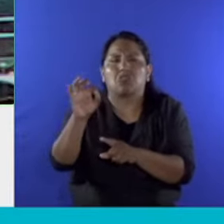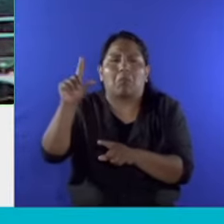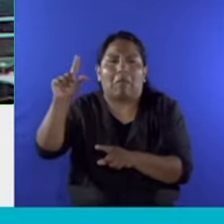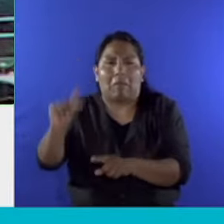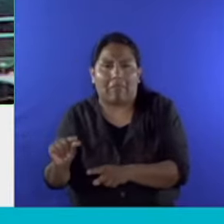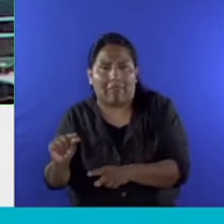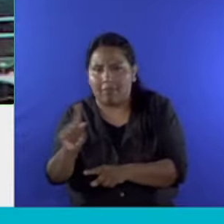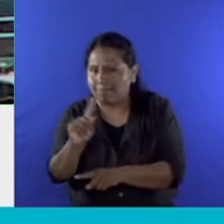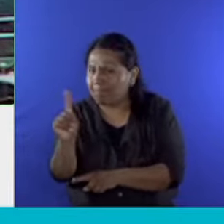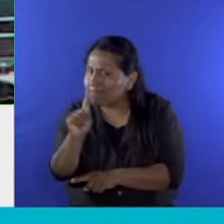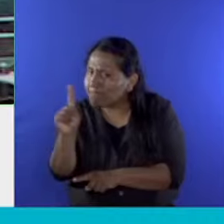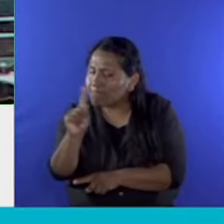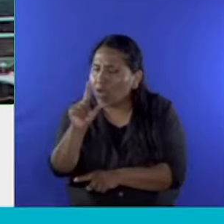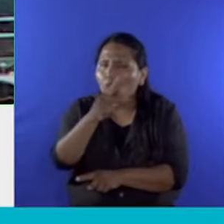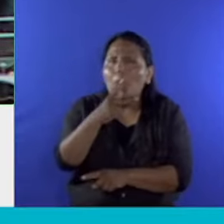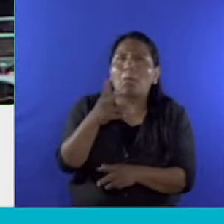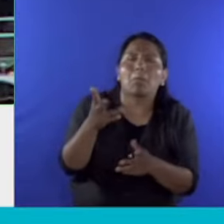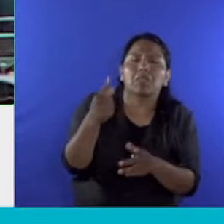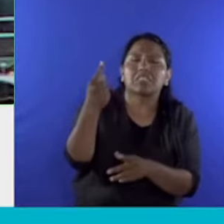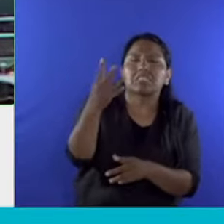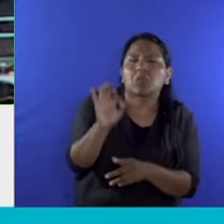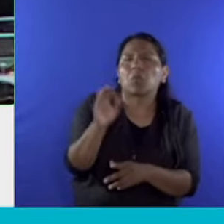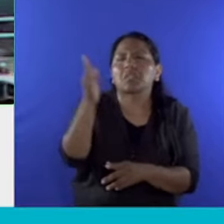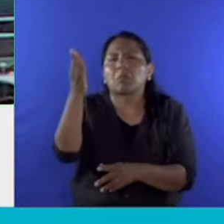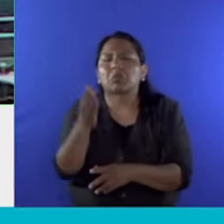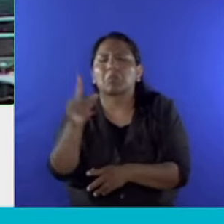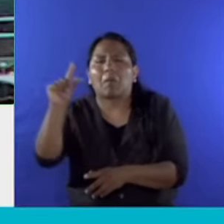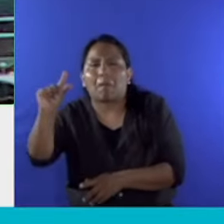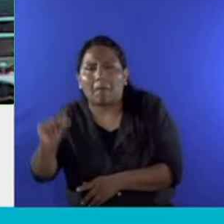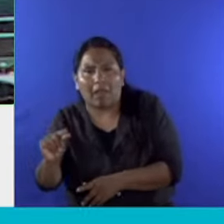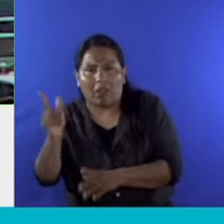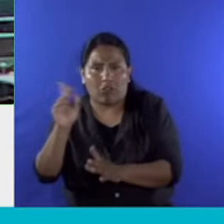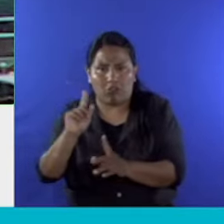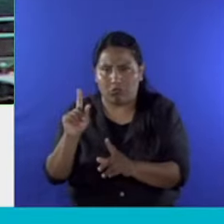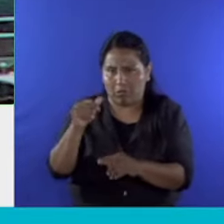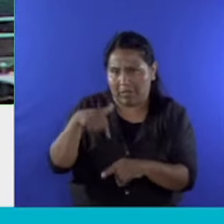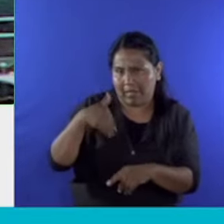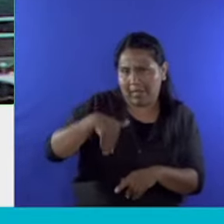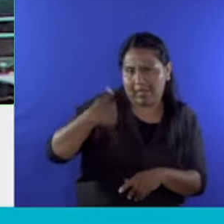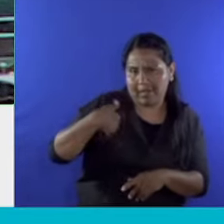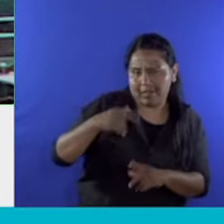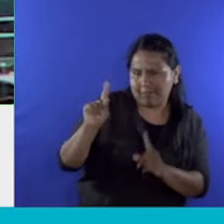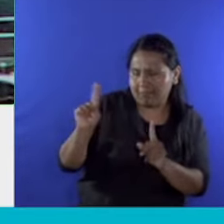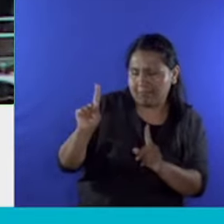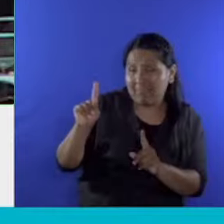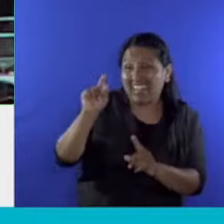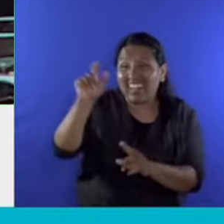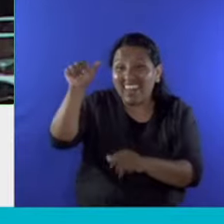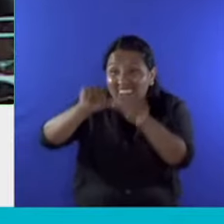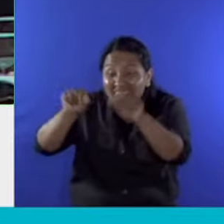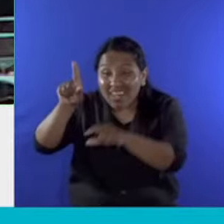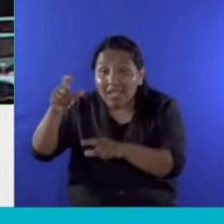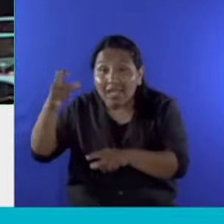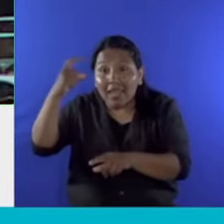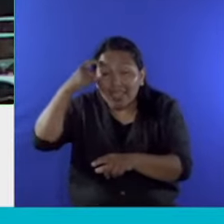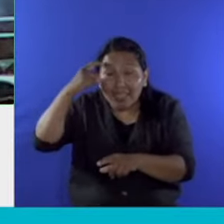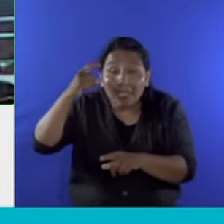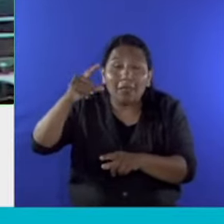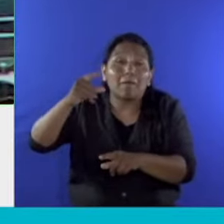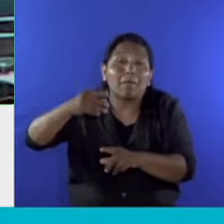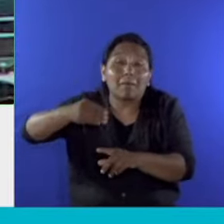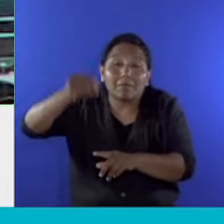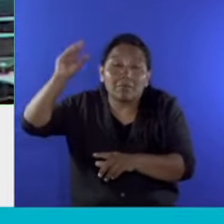barato, no los tienen un 50% más barato que los laboratorios de la Argentina. Los laboratorios de la India lo tienen 10 veces más